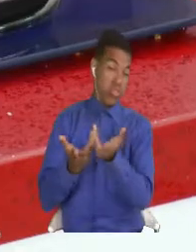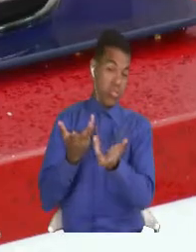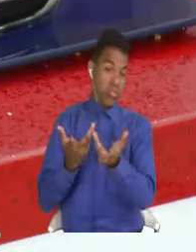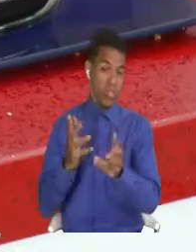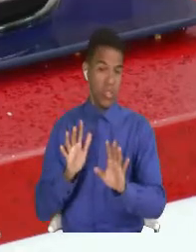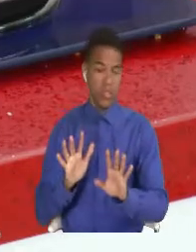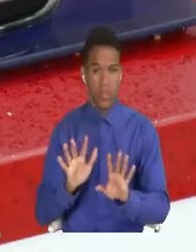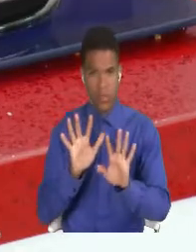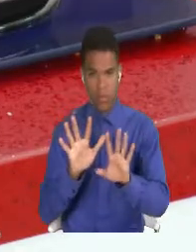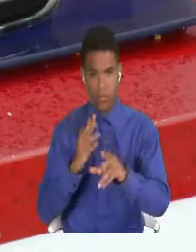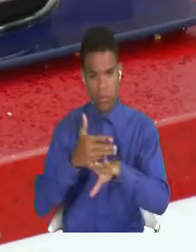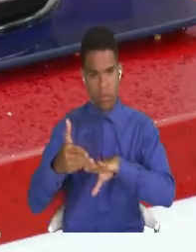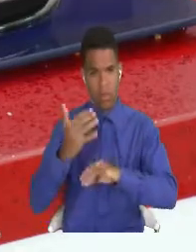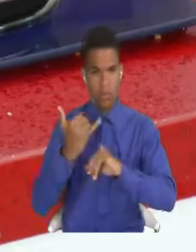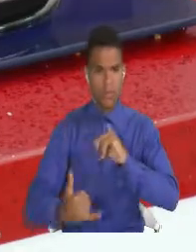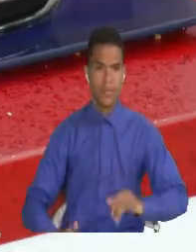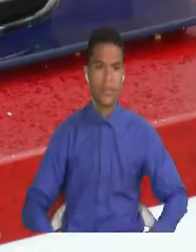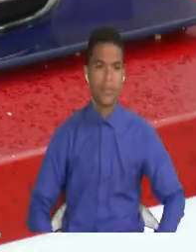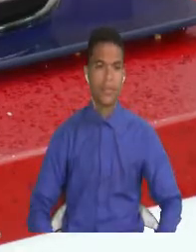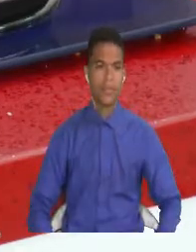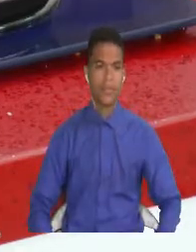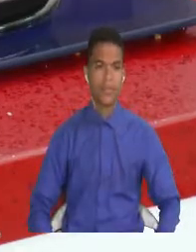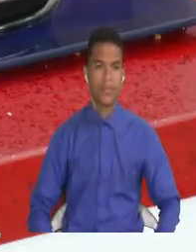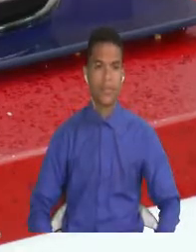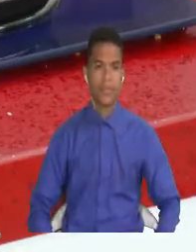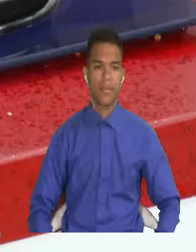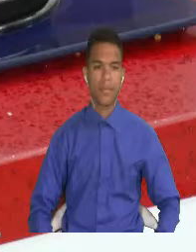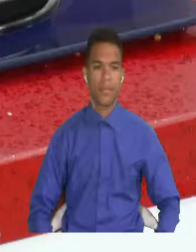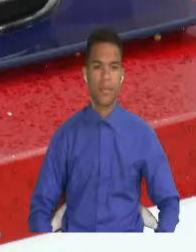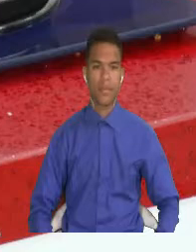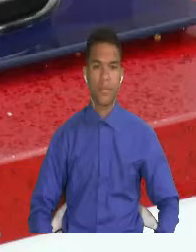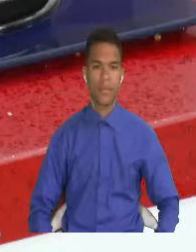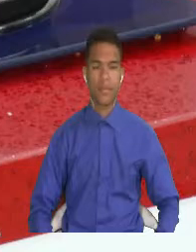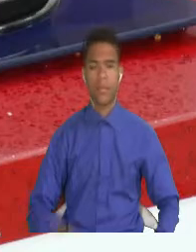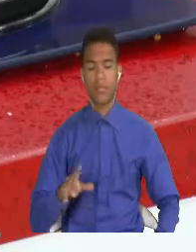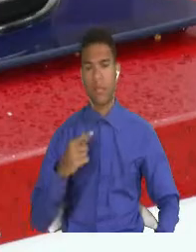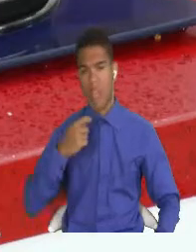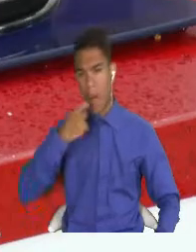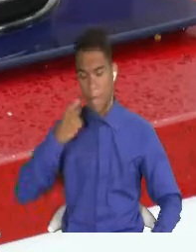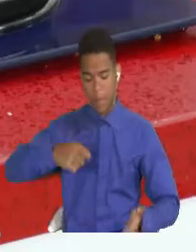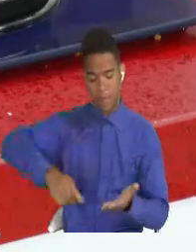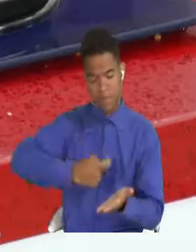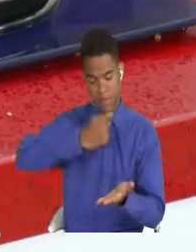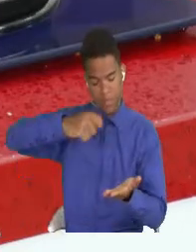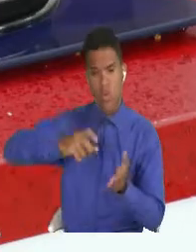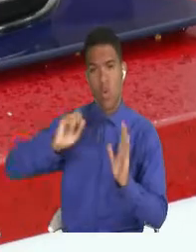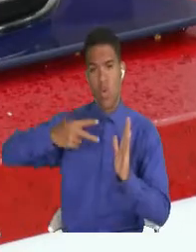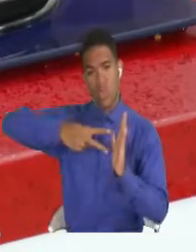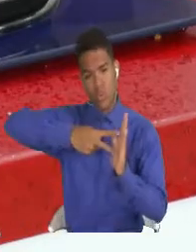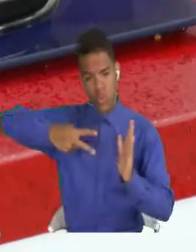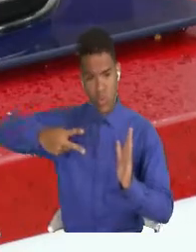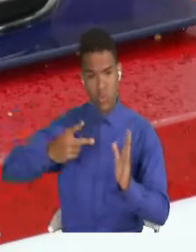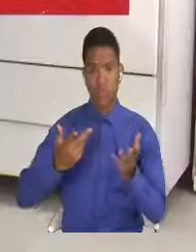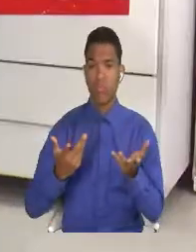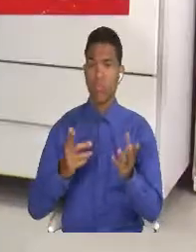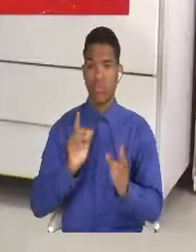favor. Los con plátanos. Mucho cuidado, si quieres utilizar otra cuchara, como te sientas más cómoda. No, vamos a intentar así, no me tiene que quedar grande la